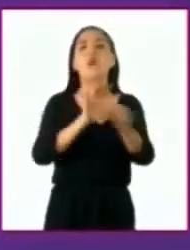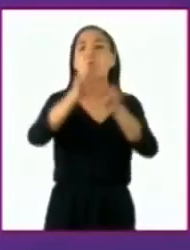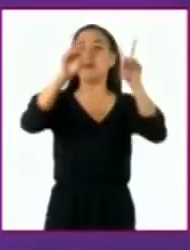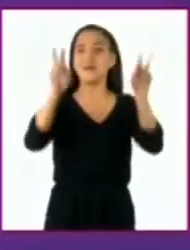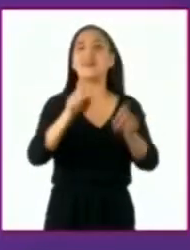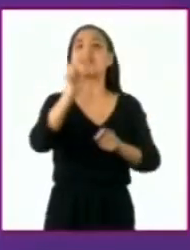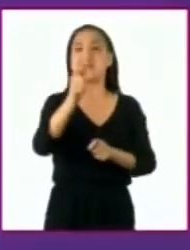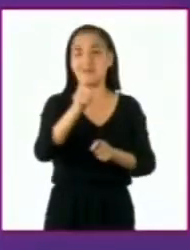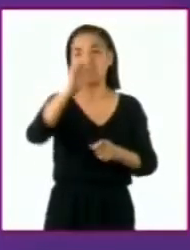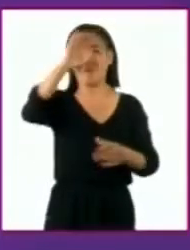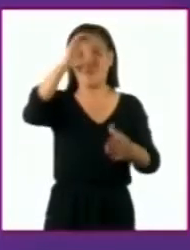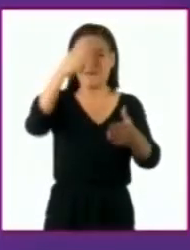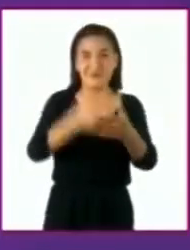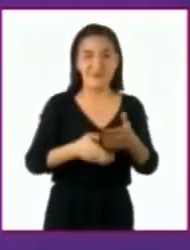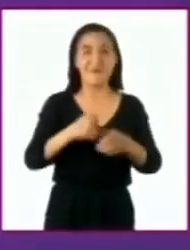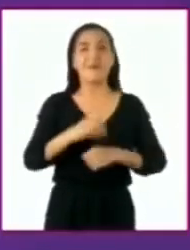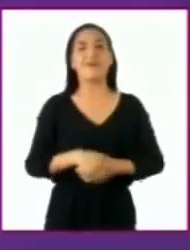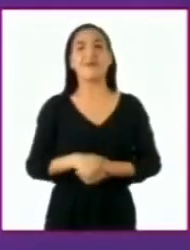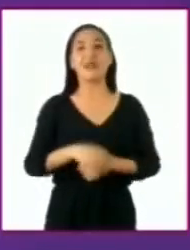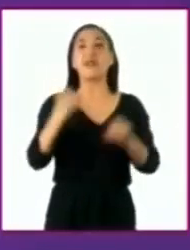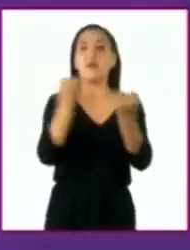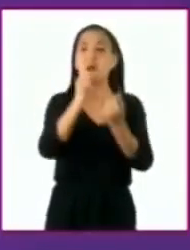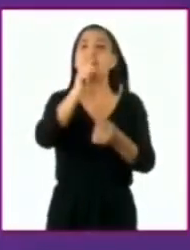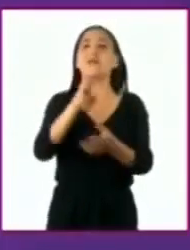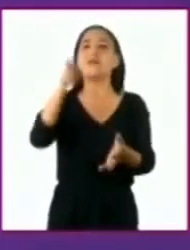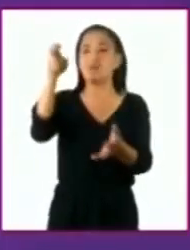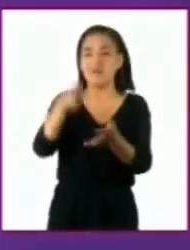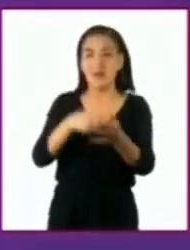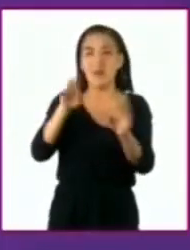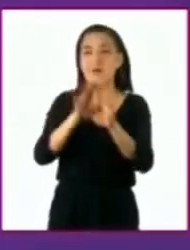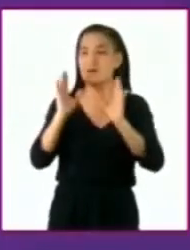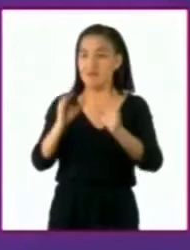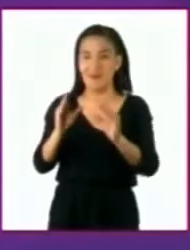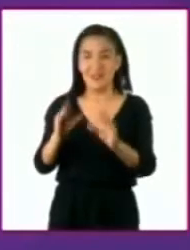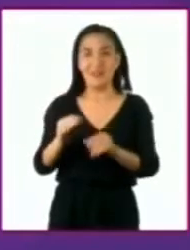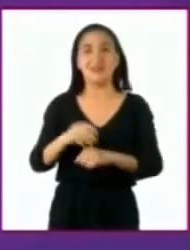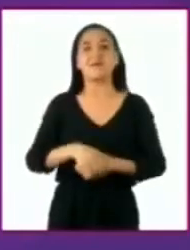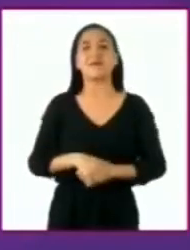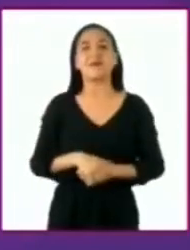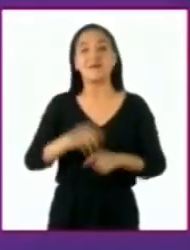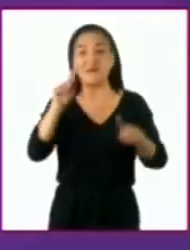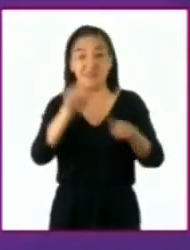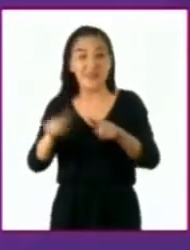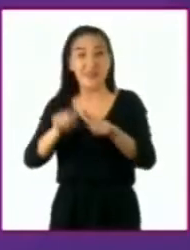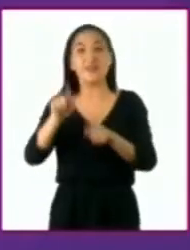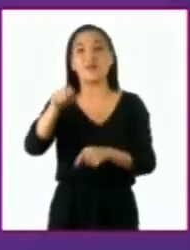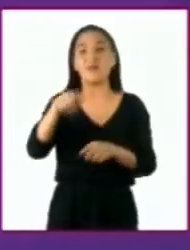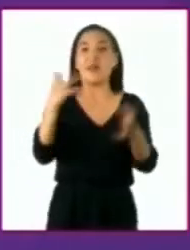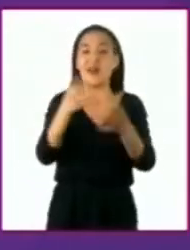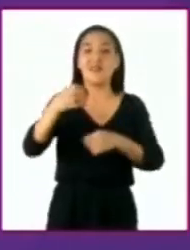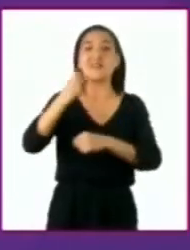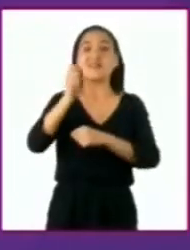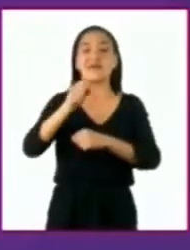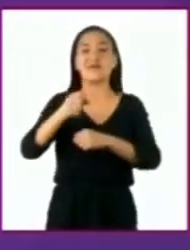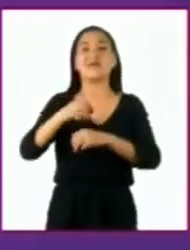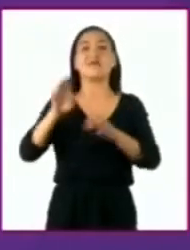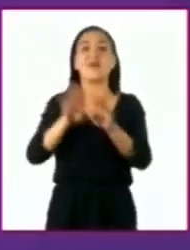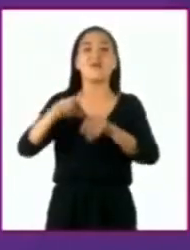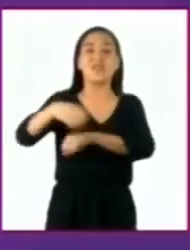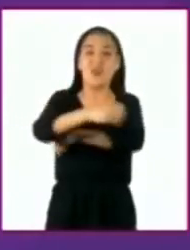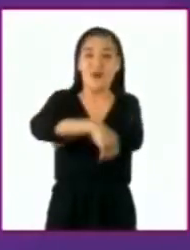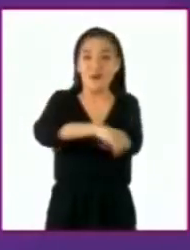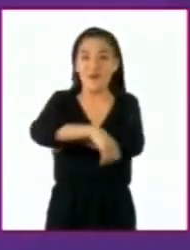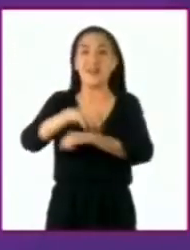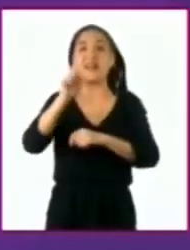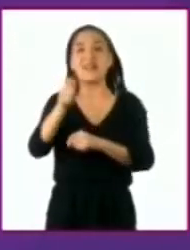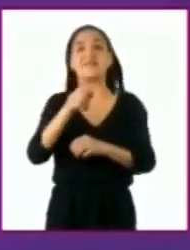católica. También les fueron enseñando a diferentes oficios de los españoles,